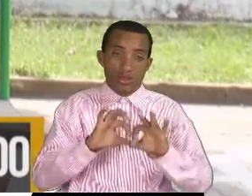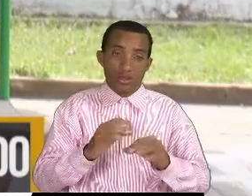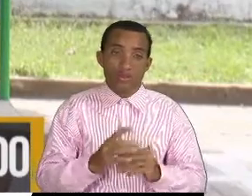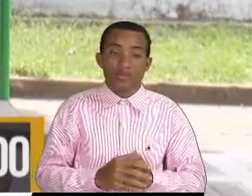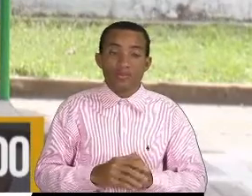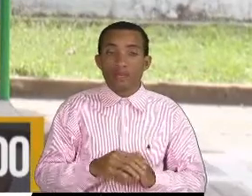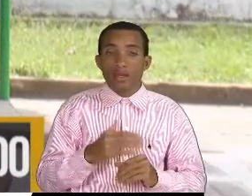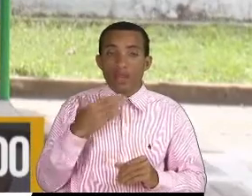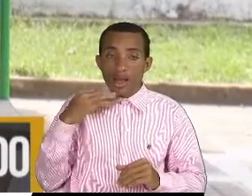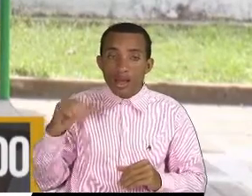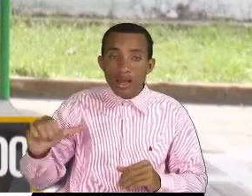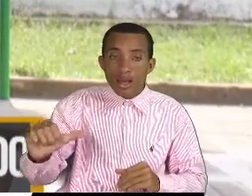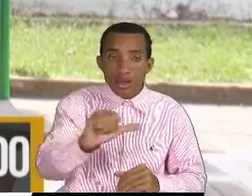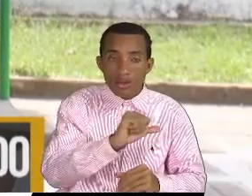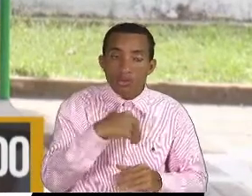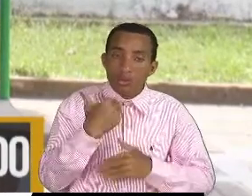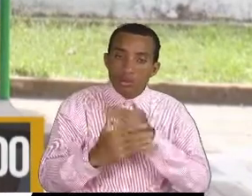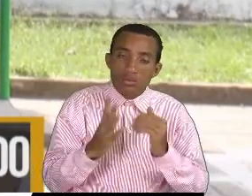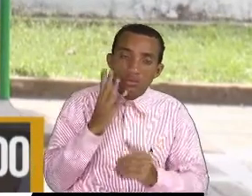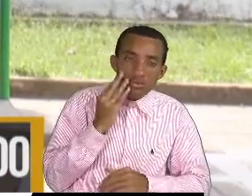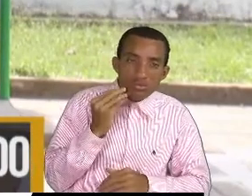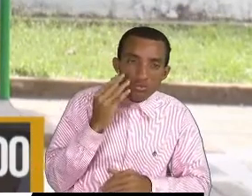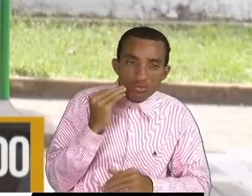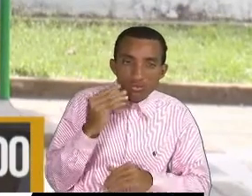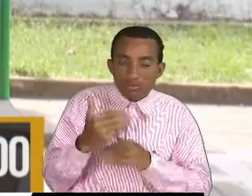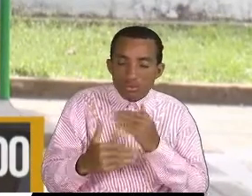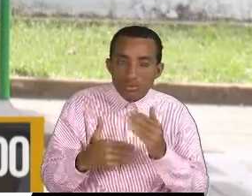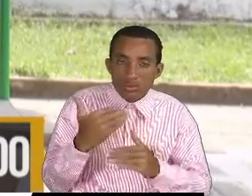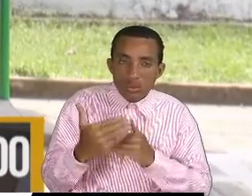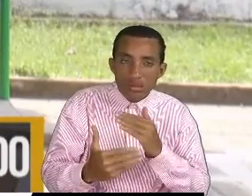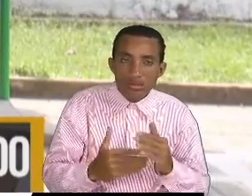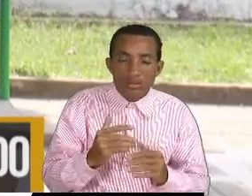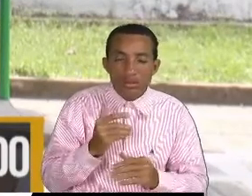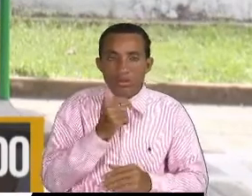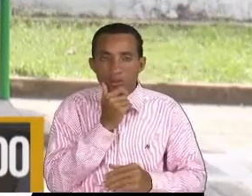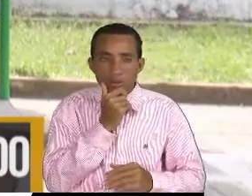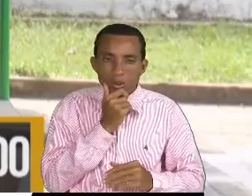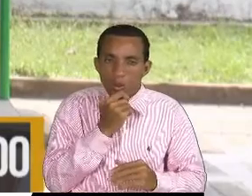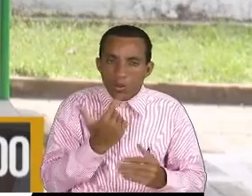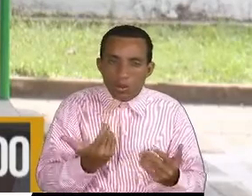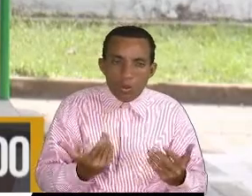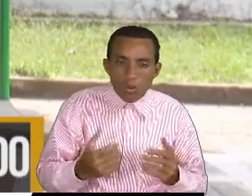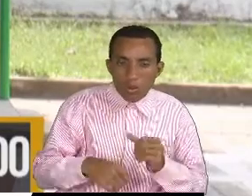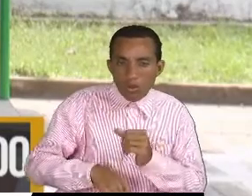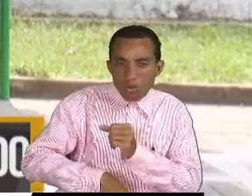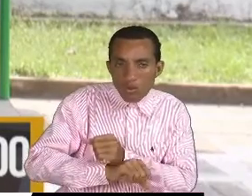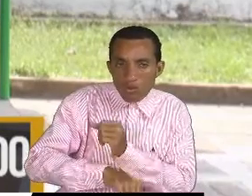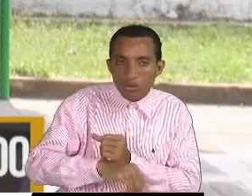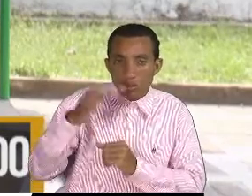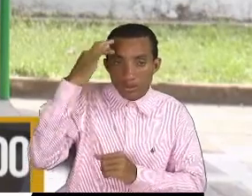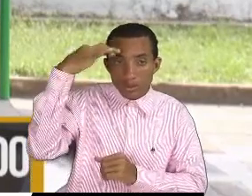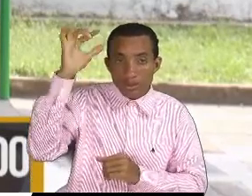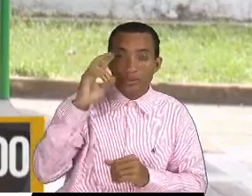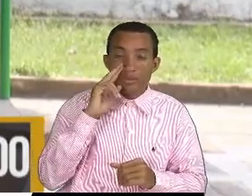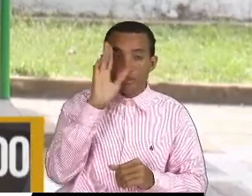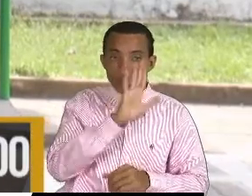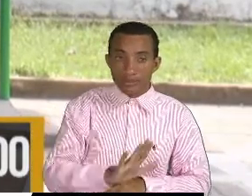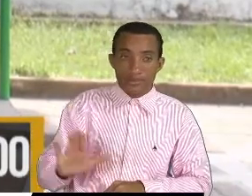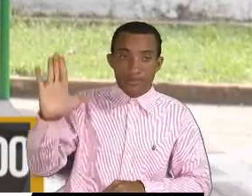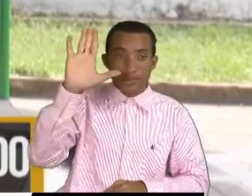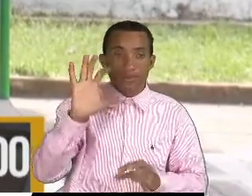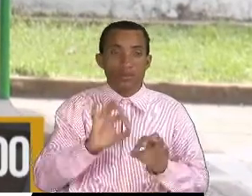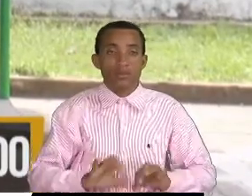muchas muchachas están madurando y están de una u otra manera entrando en lo que es el roce de fútbol profesional a nivel nacional, y eso es